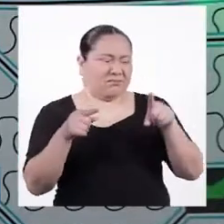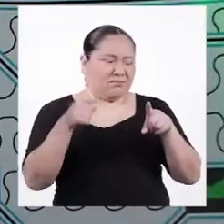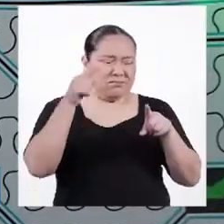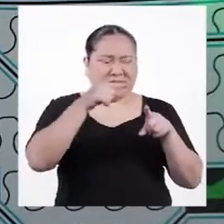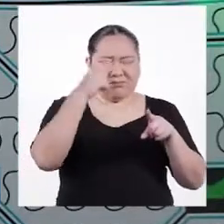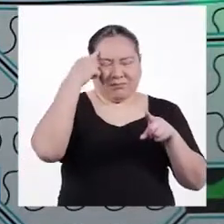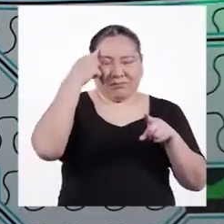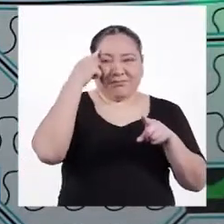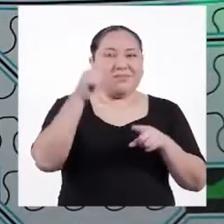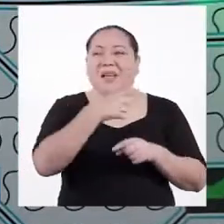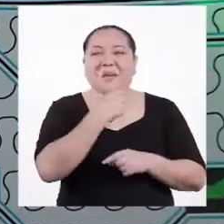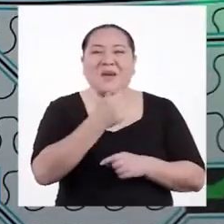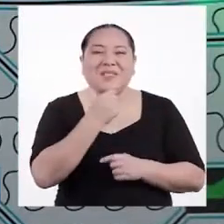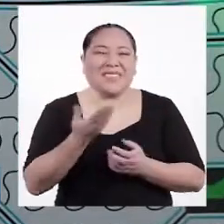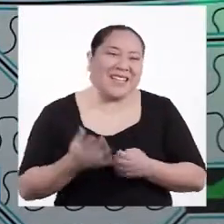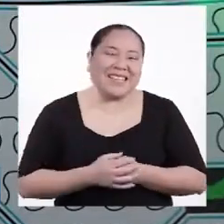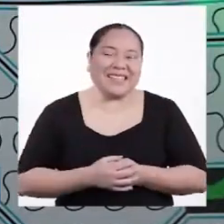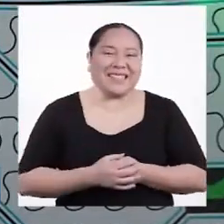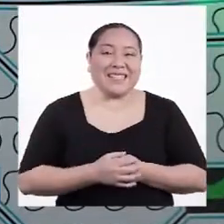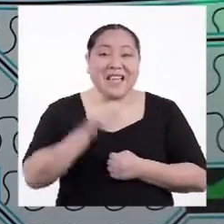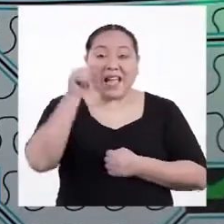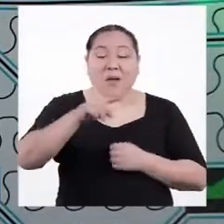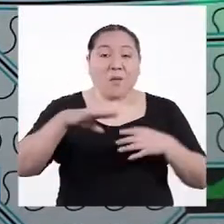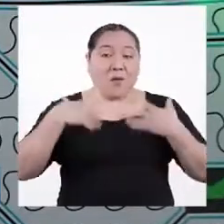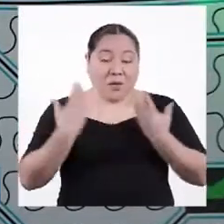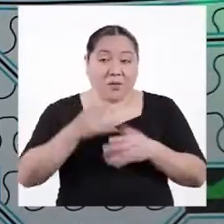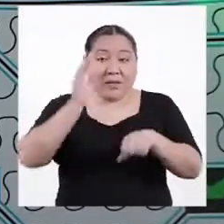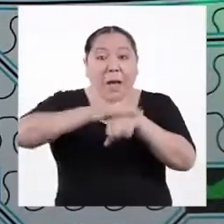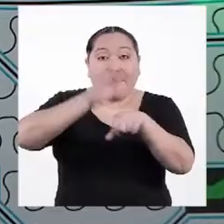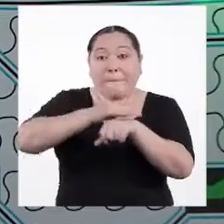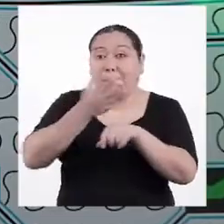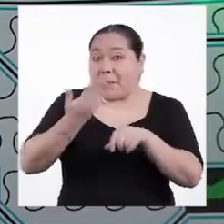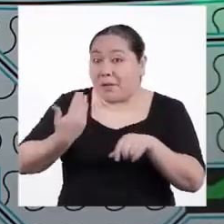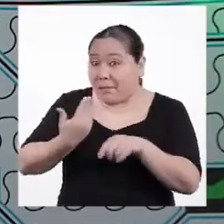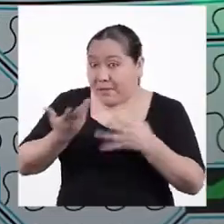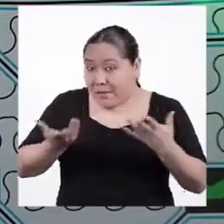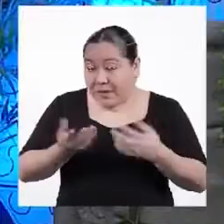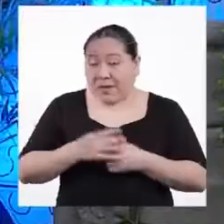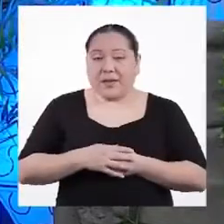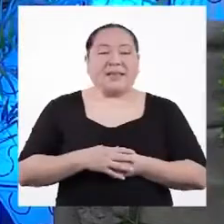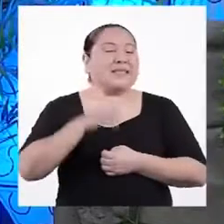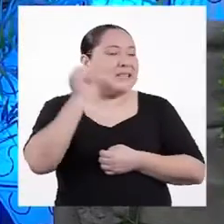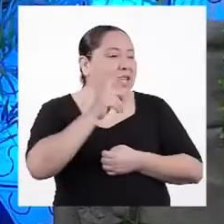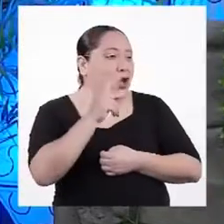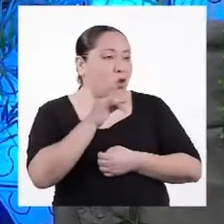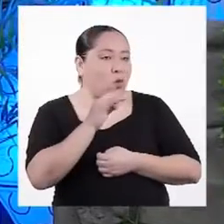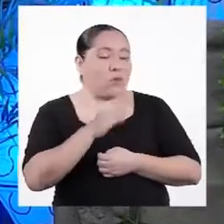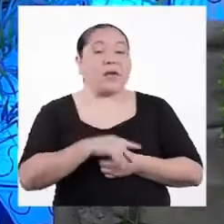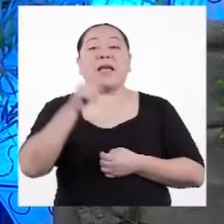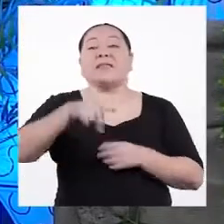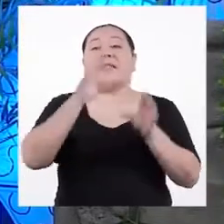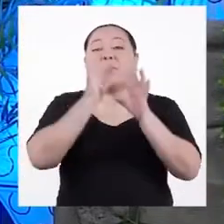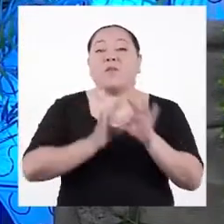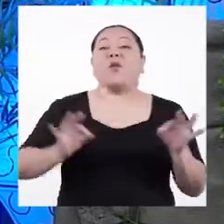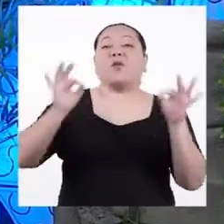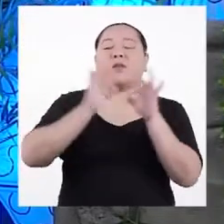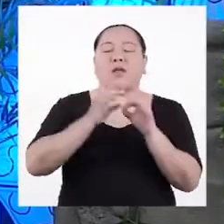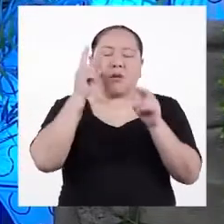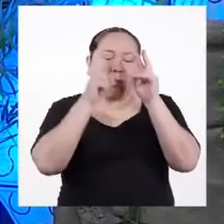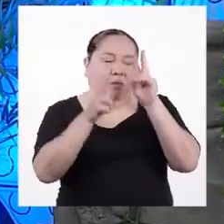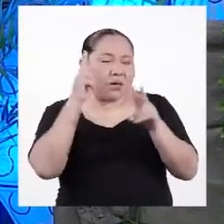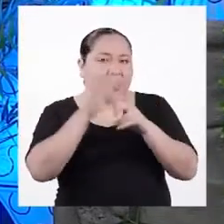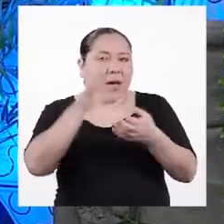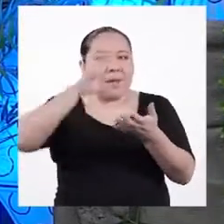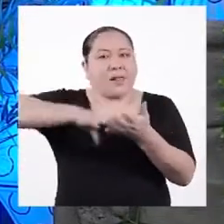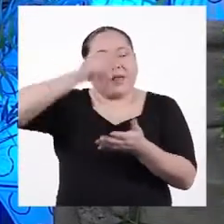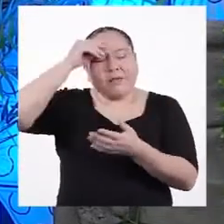estimar probabilidades me ha gustado. Así podemos estar más preparados, ¿no? Sí, Cubi, es importante que aprendamos